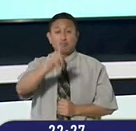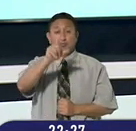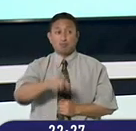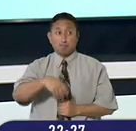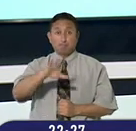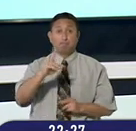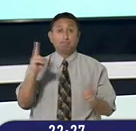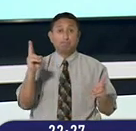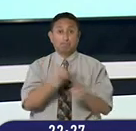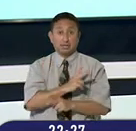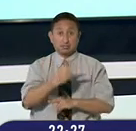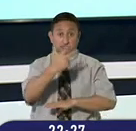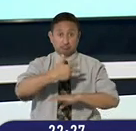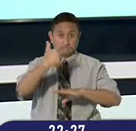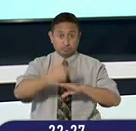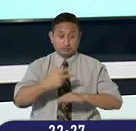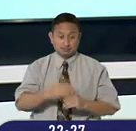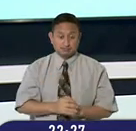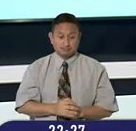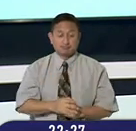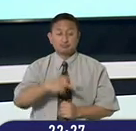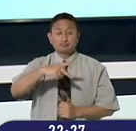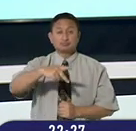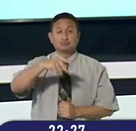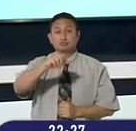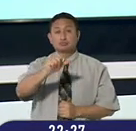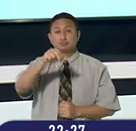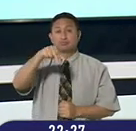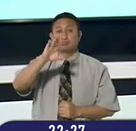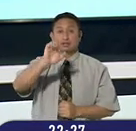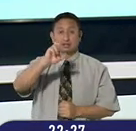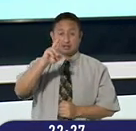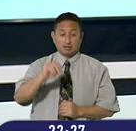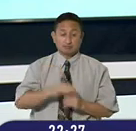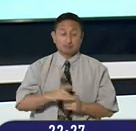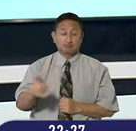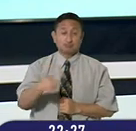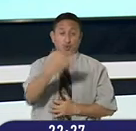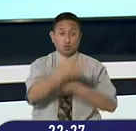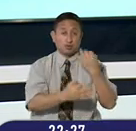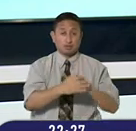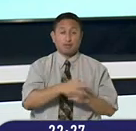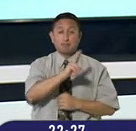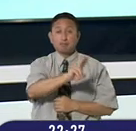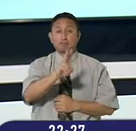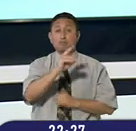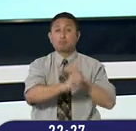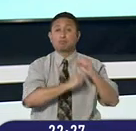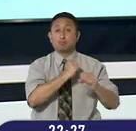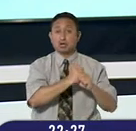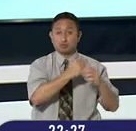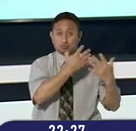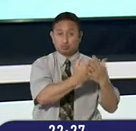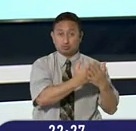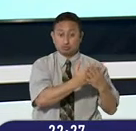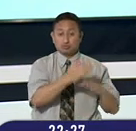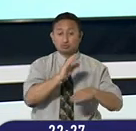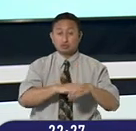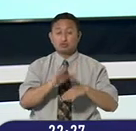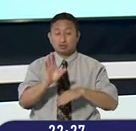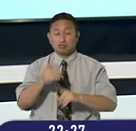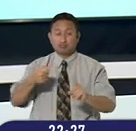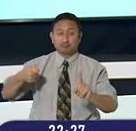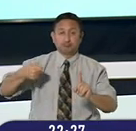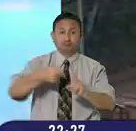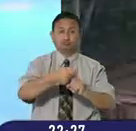la provincia de Chimborazo. Alias Pantera está sentenciado a 22 años de privación de libertad por el delito de